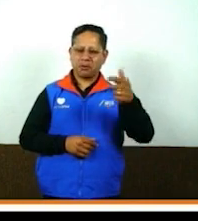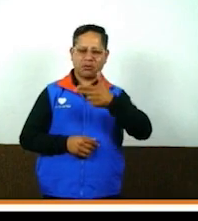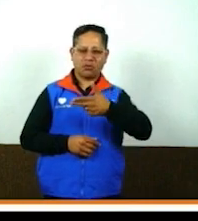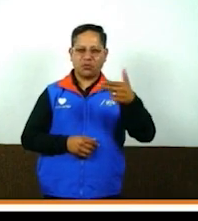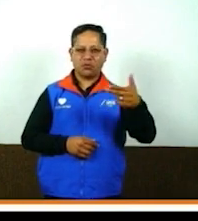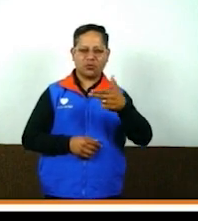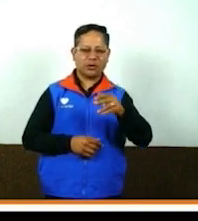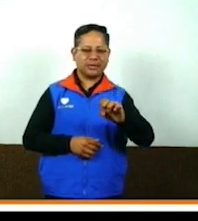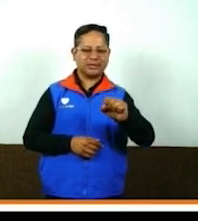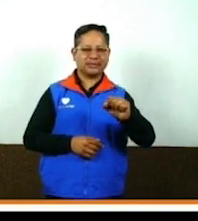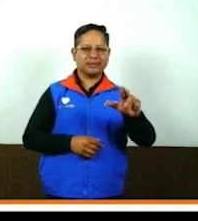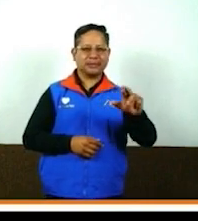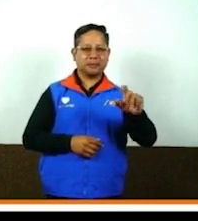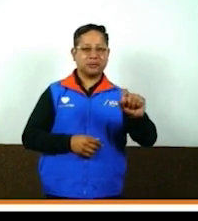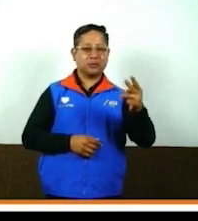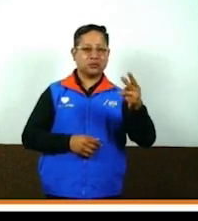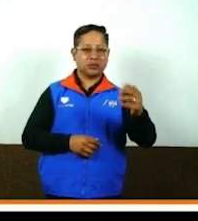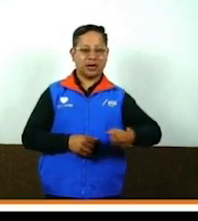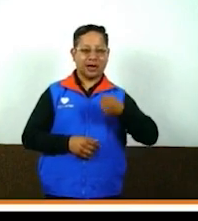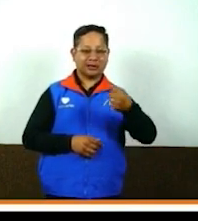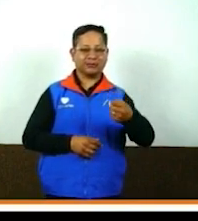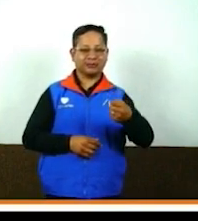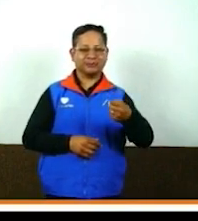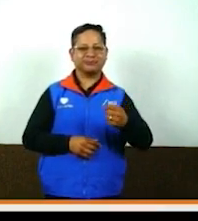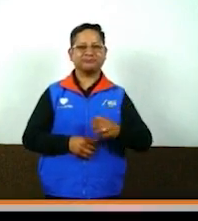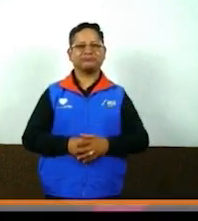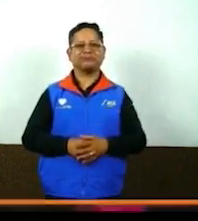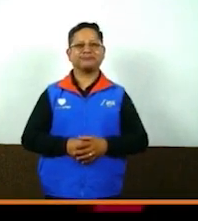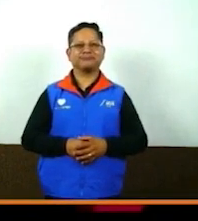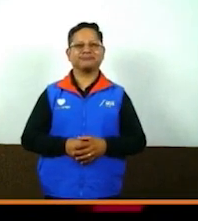socialmente responsable por 22 años.